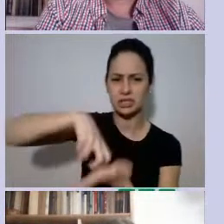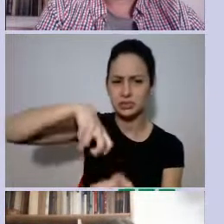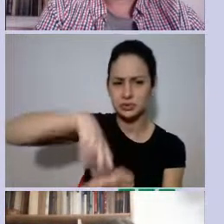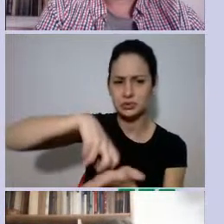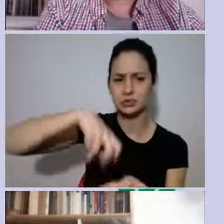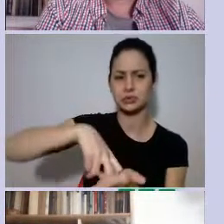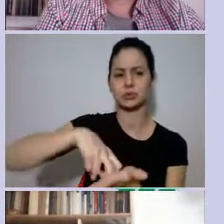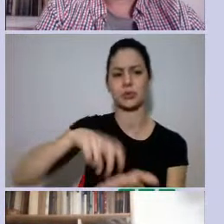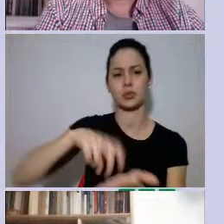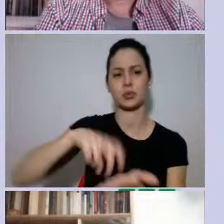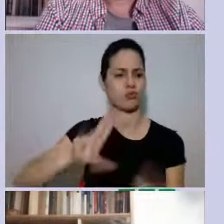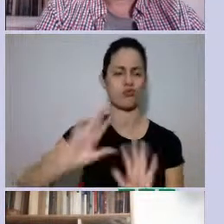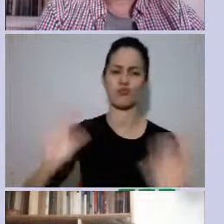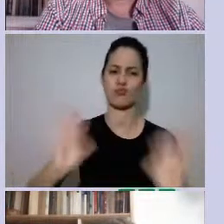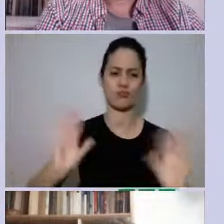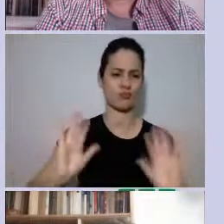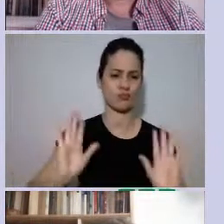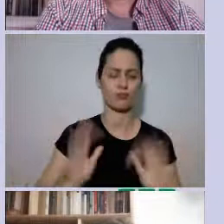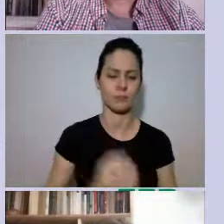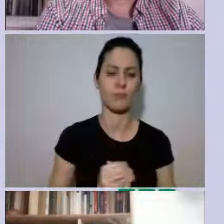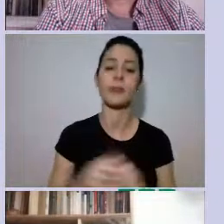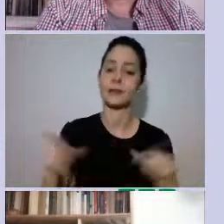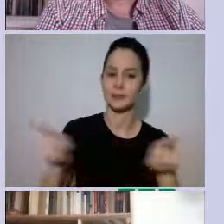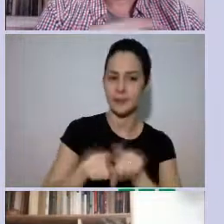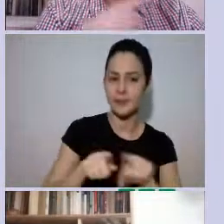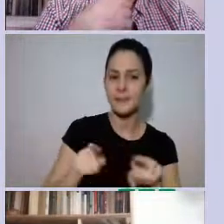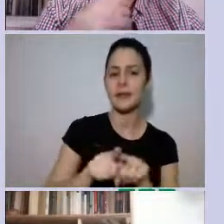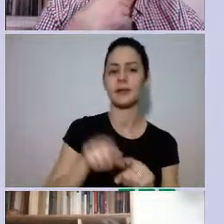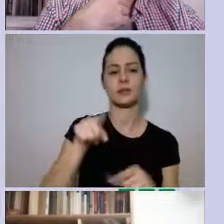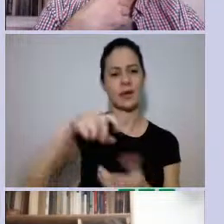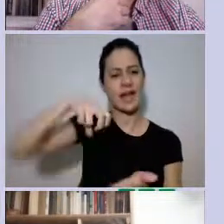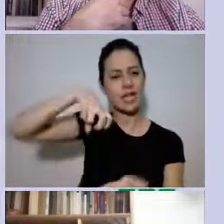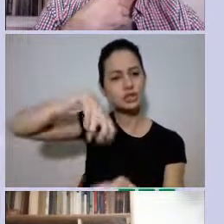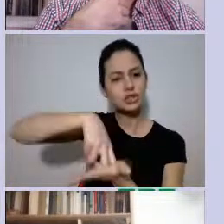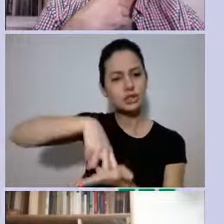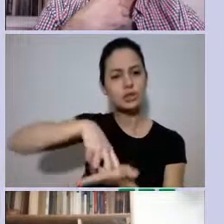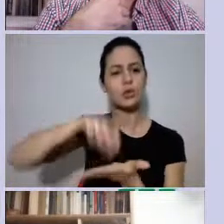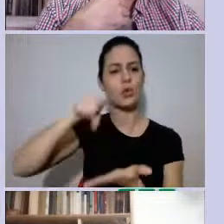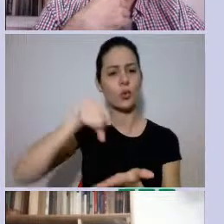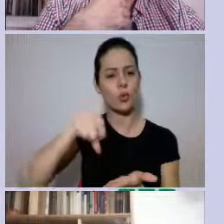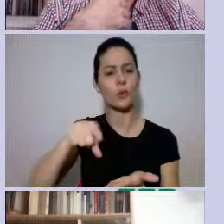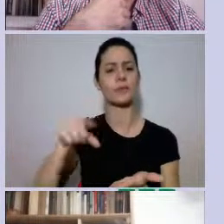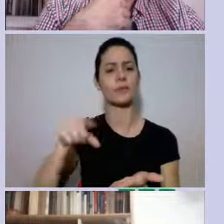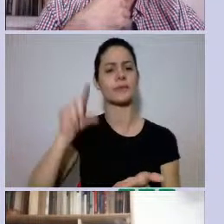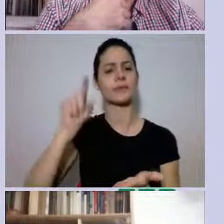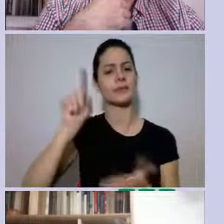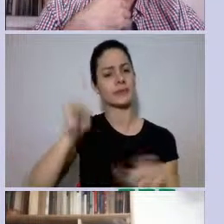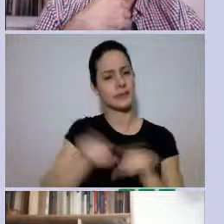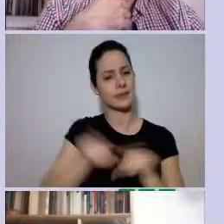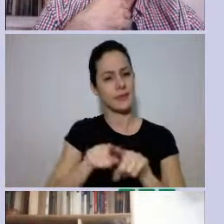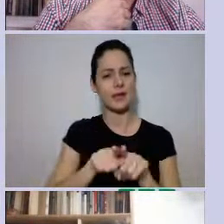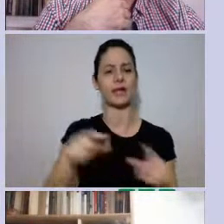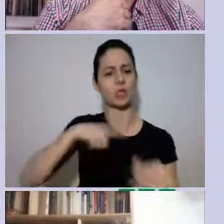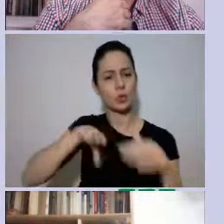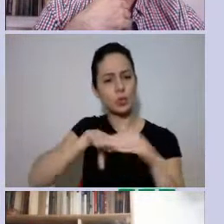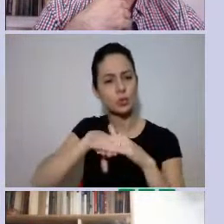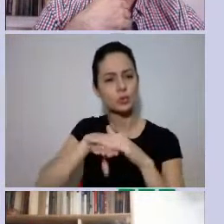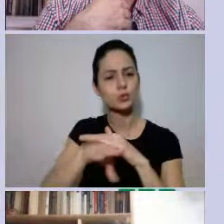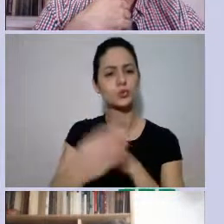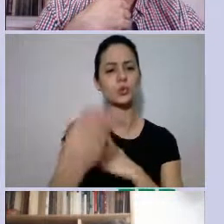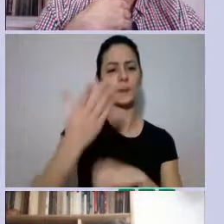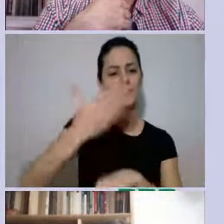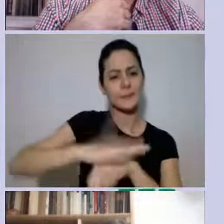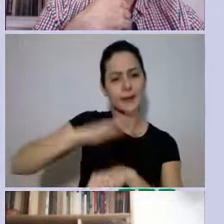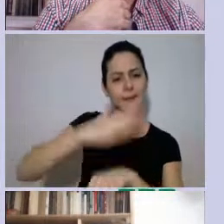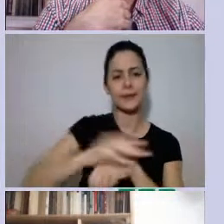borrachera. Pero se insiste también en que los castigos para la borrachera y la regulación de las costumbres de la práctica de la